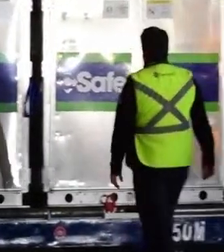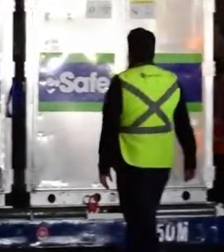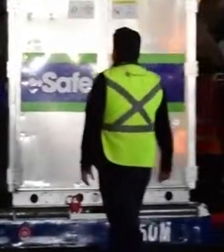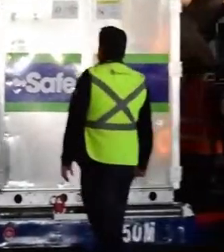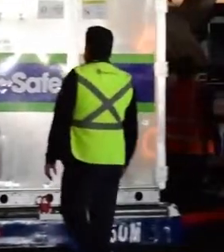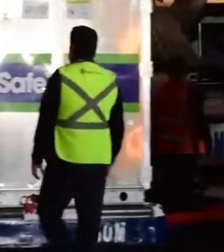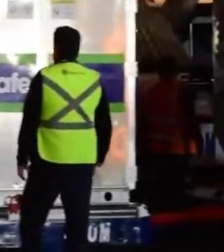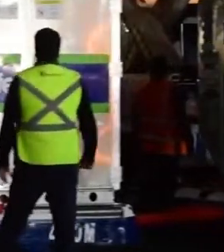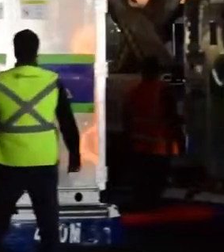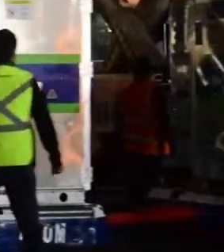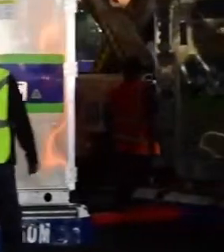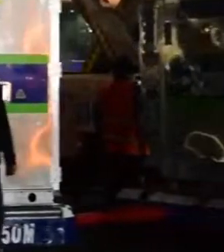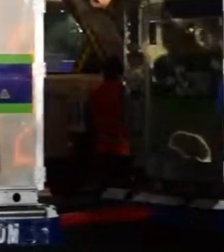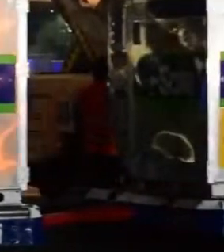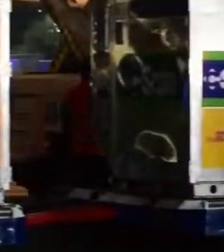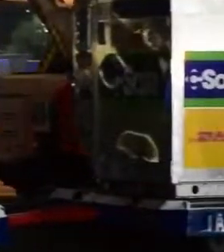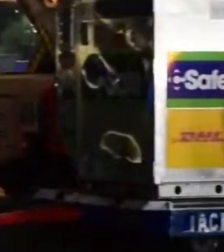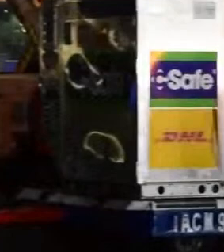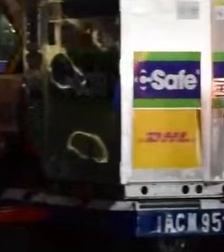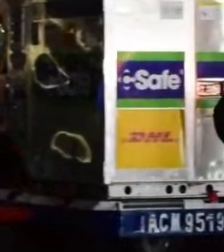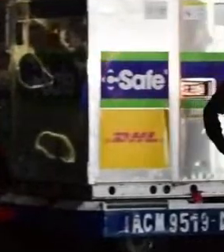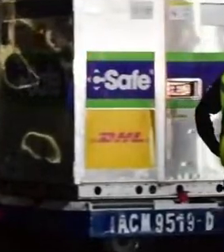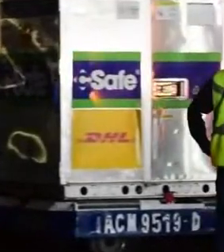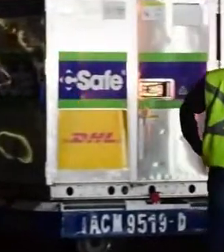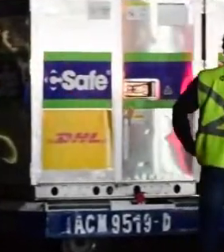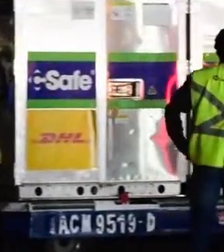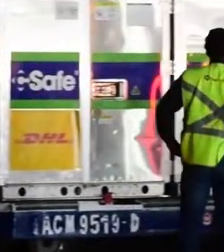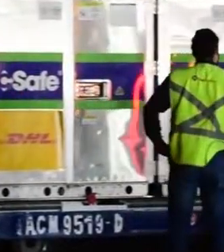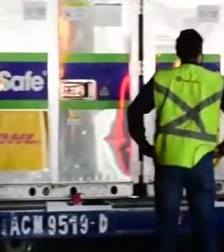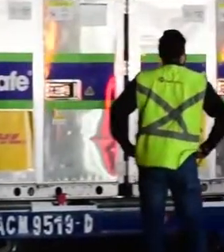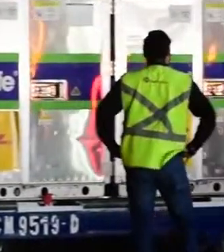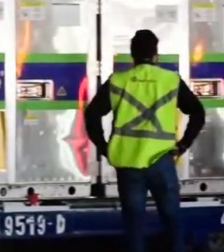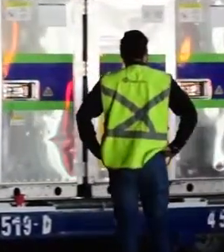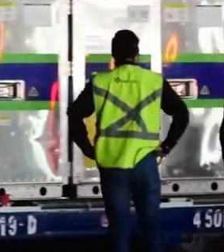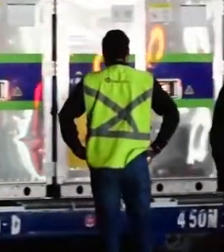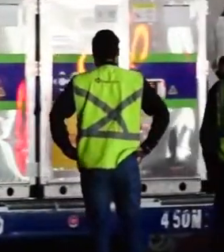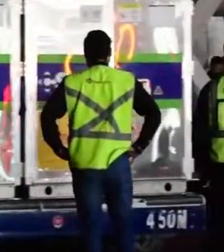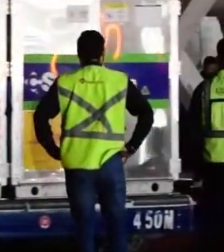2.7 millones de dosis de esta farmacéutica.